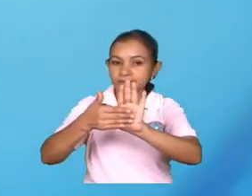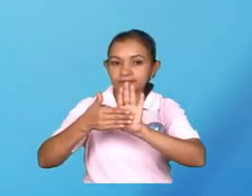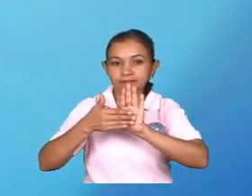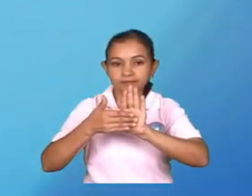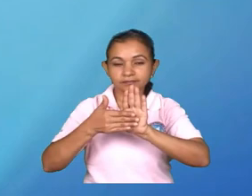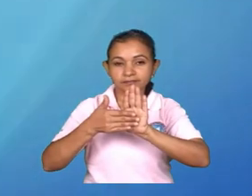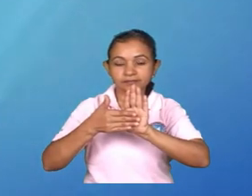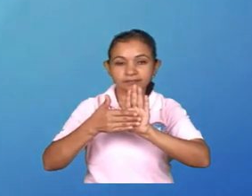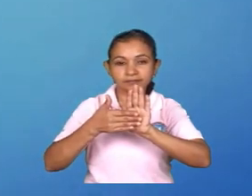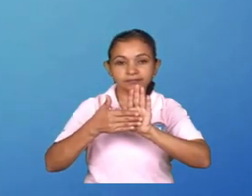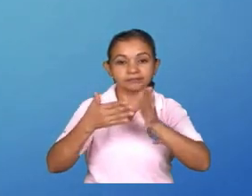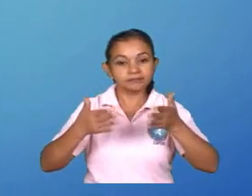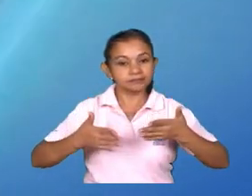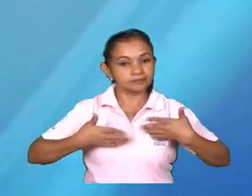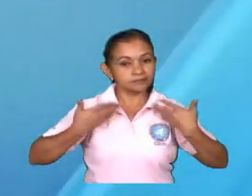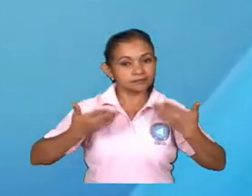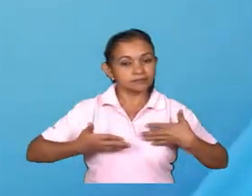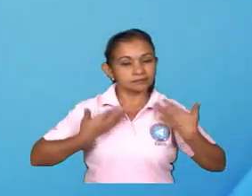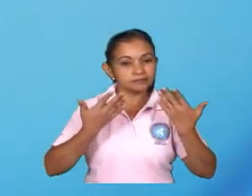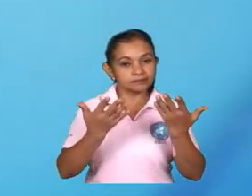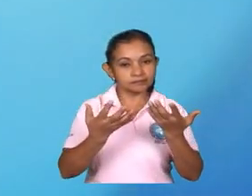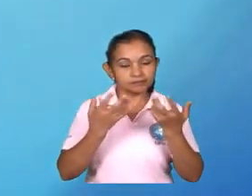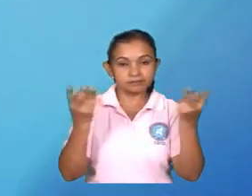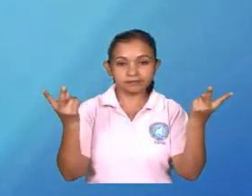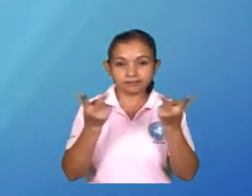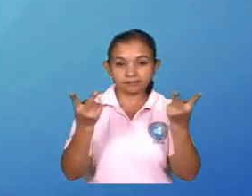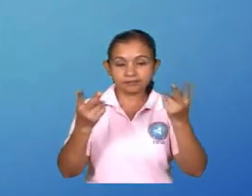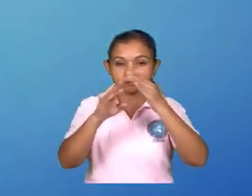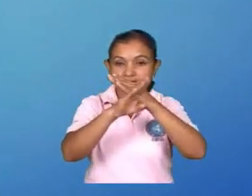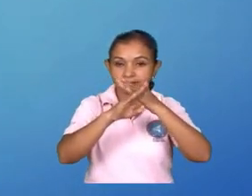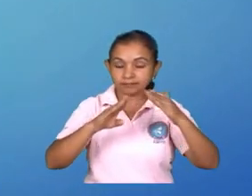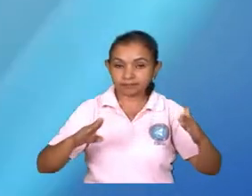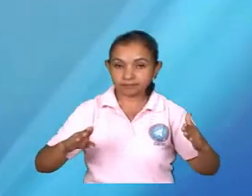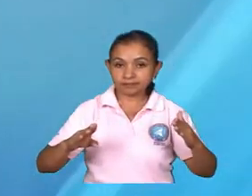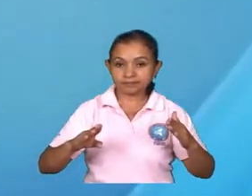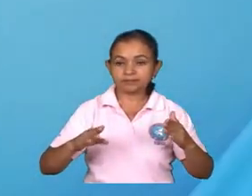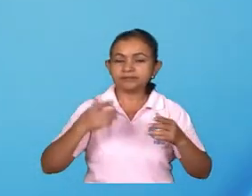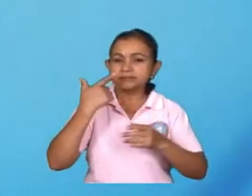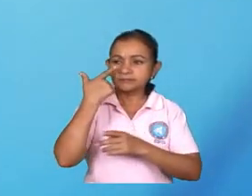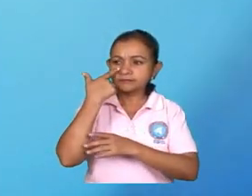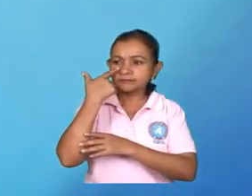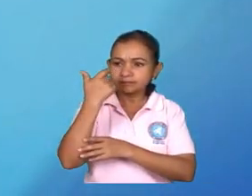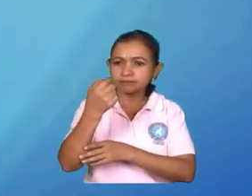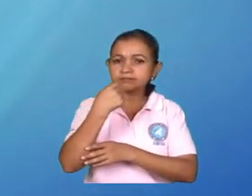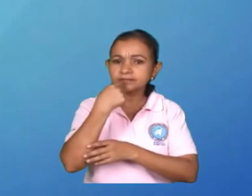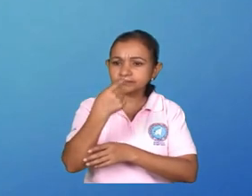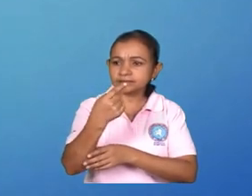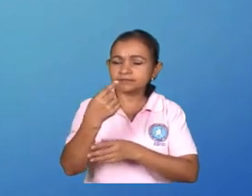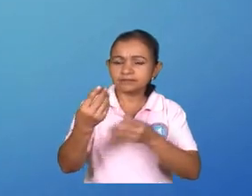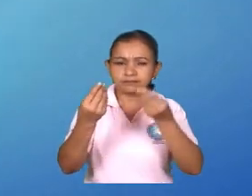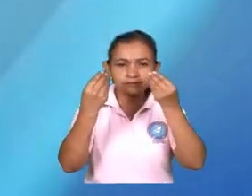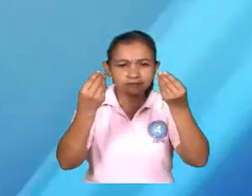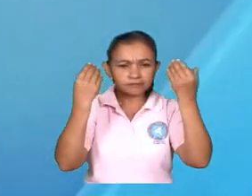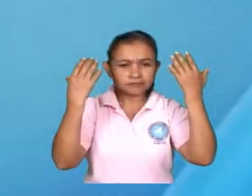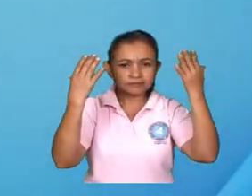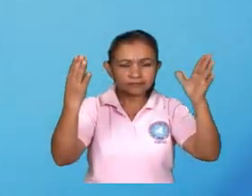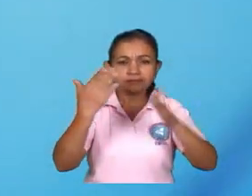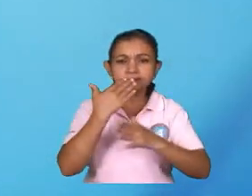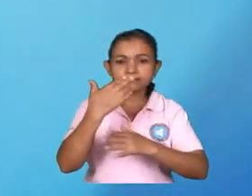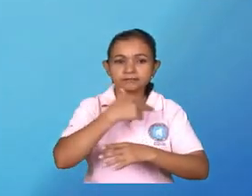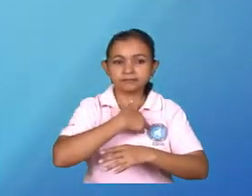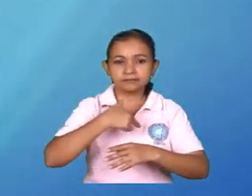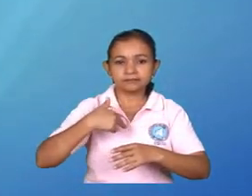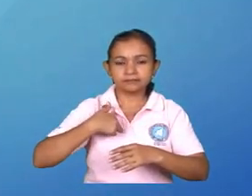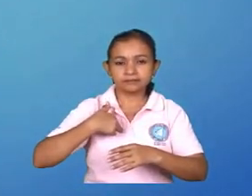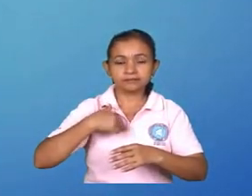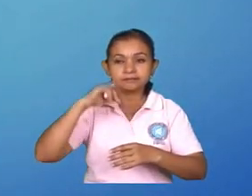de nuestra alegría de vivir en paz, de nuestro reconocimiento de que grandes cosas ha hecho y